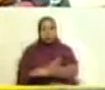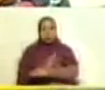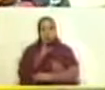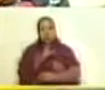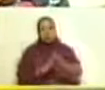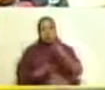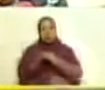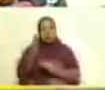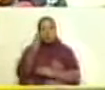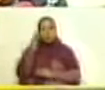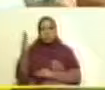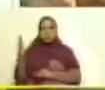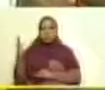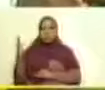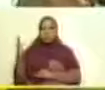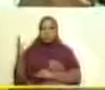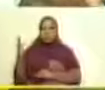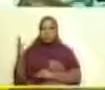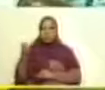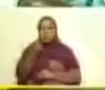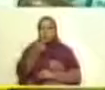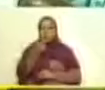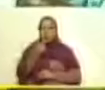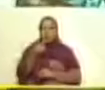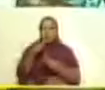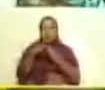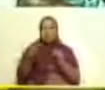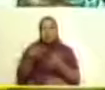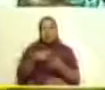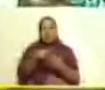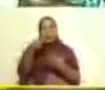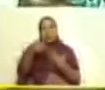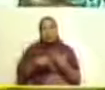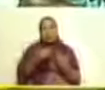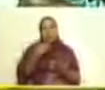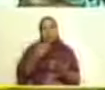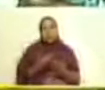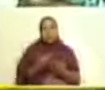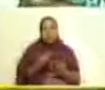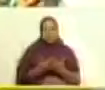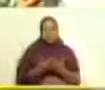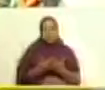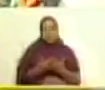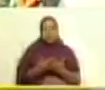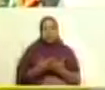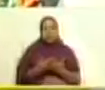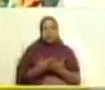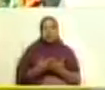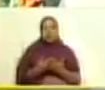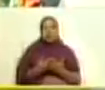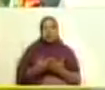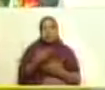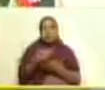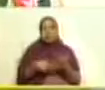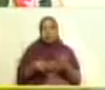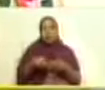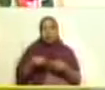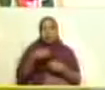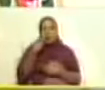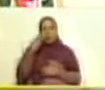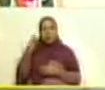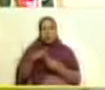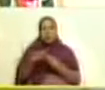científica, Carla, extraordinaria todas tus propuestas. Una por una, he tomado nota aquí.